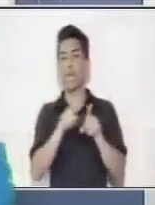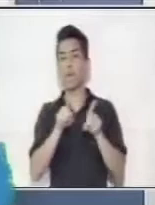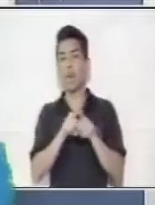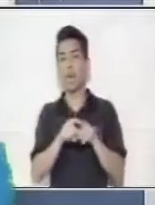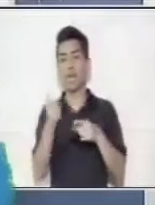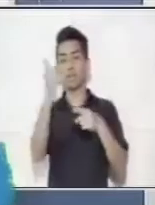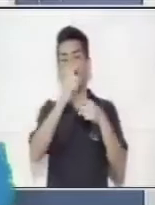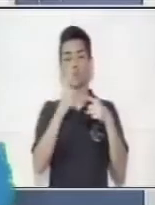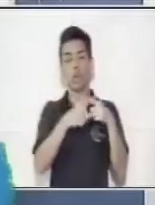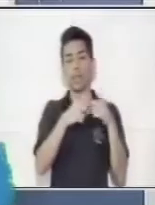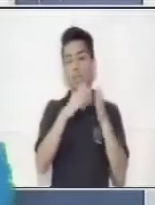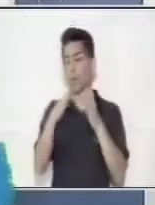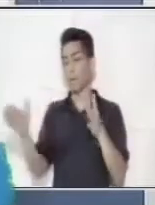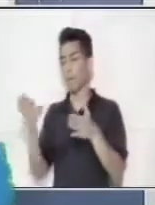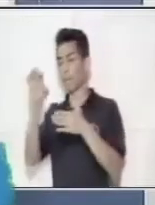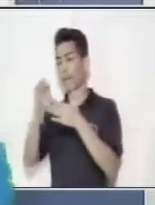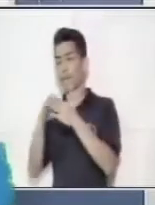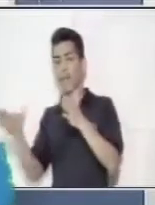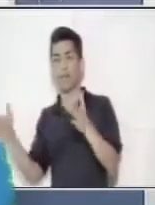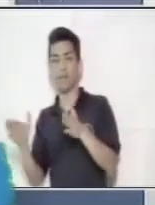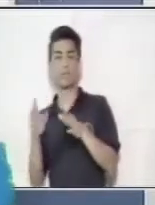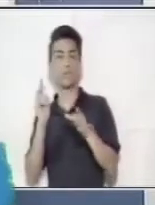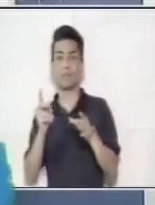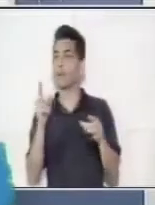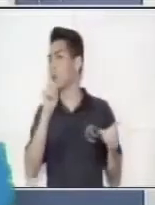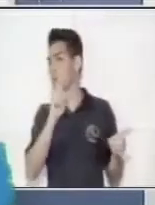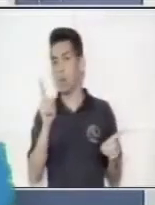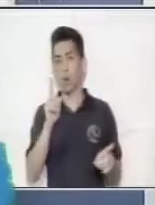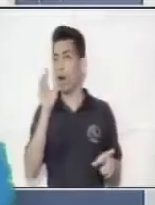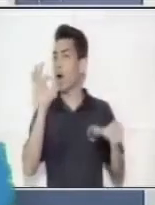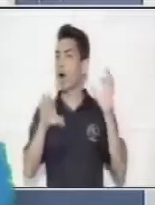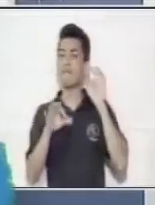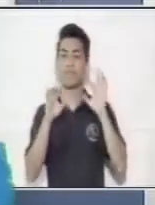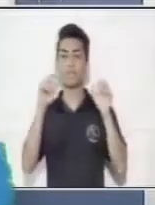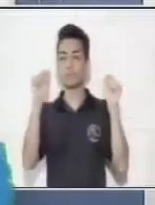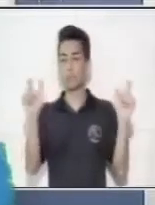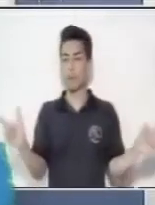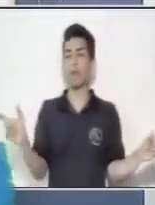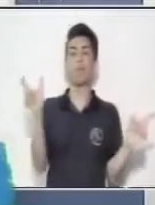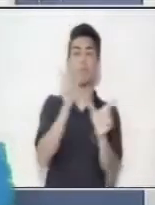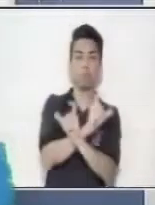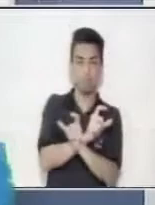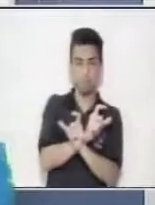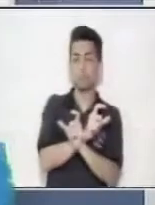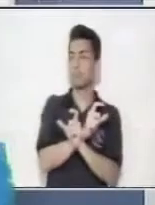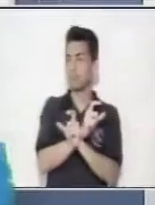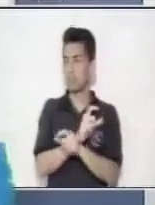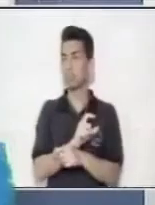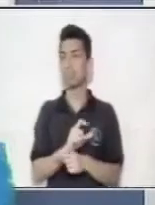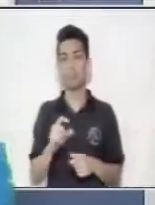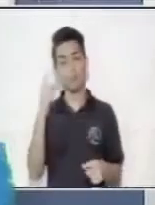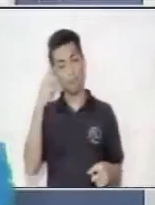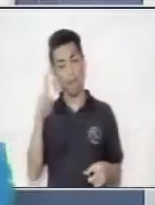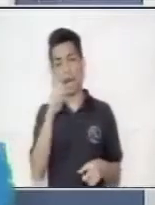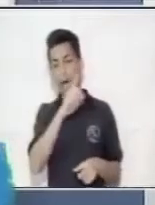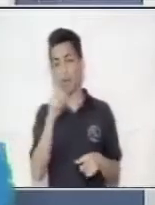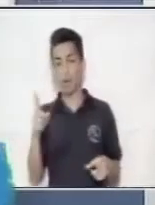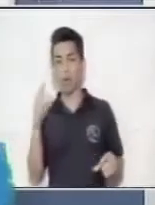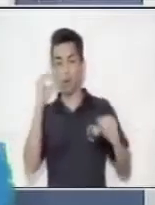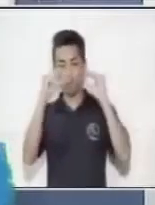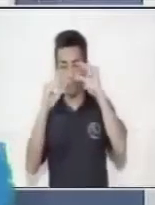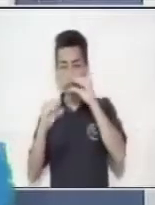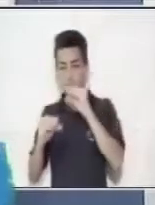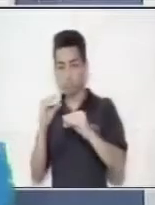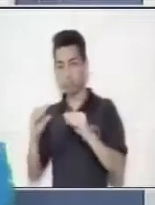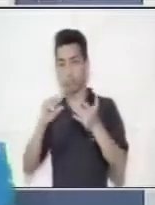sujeto y después con predicado. Pero esto no es así, porque también dentro del análisis cambia y dentro de la estructura en la